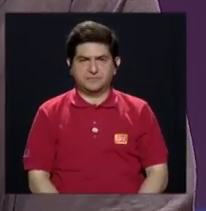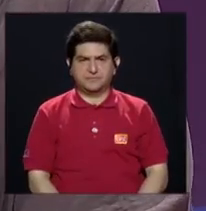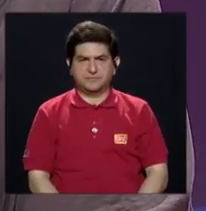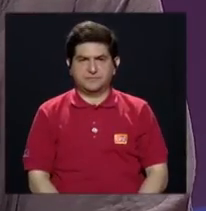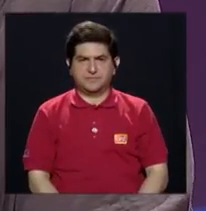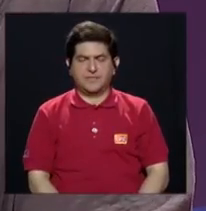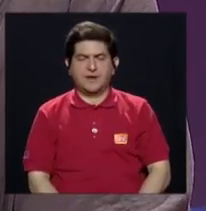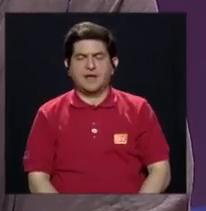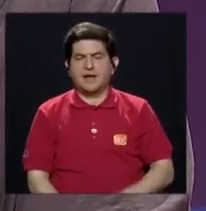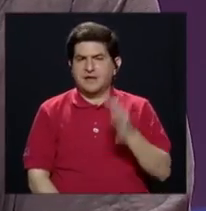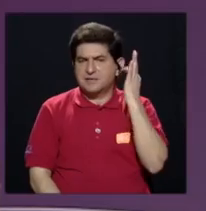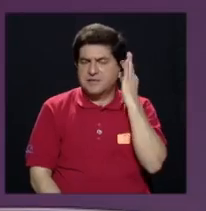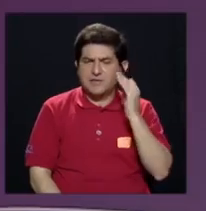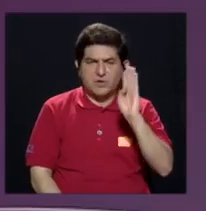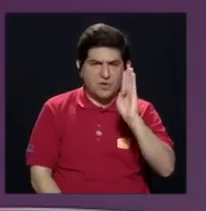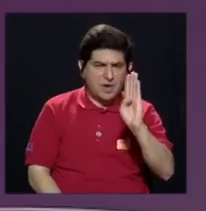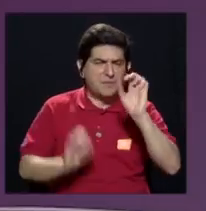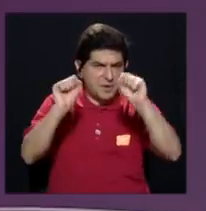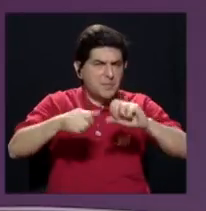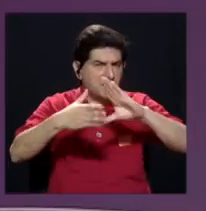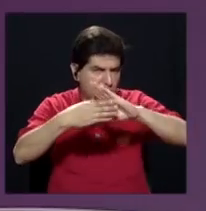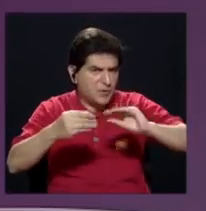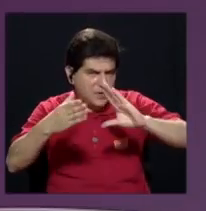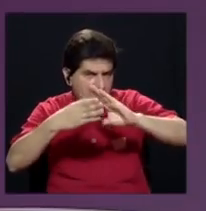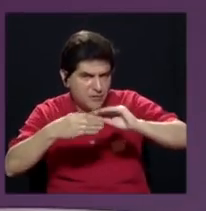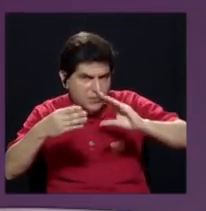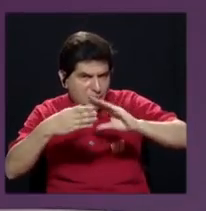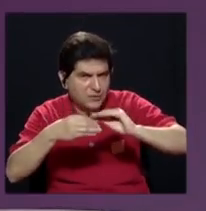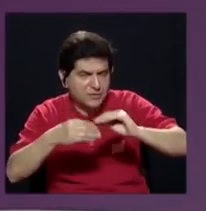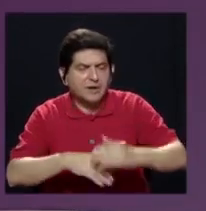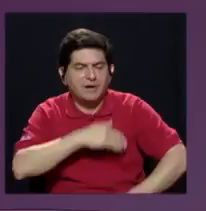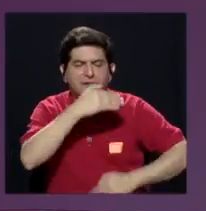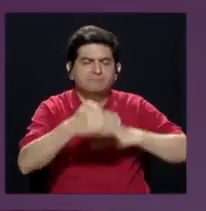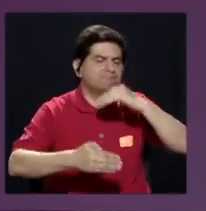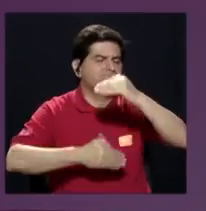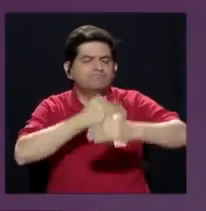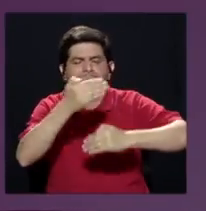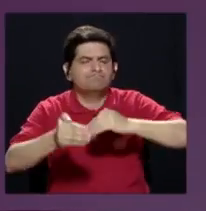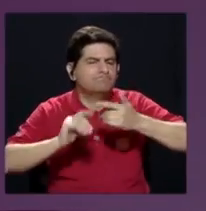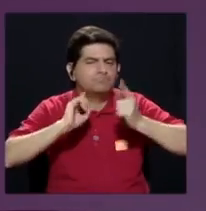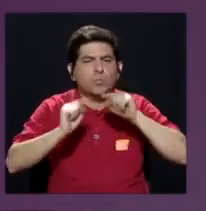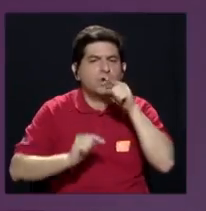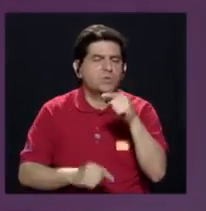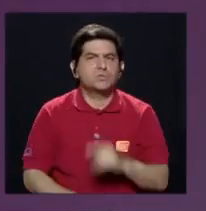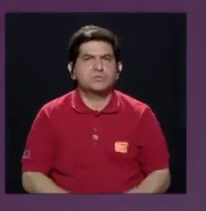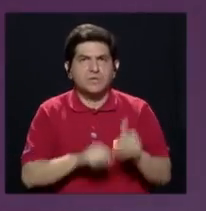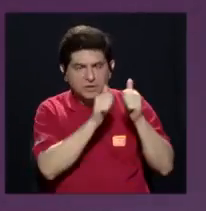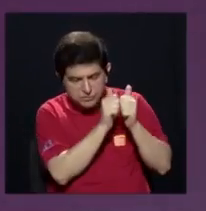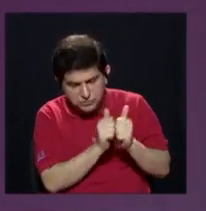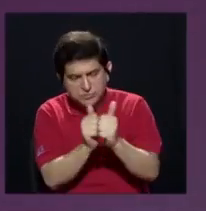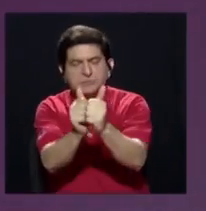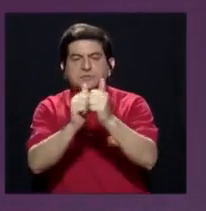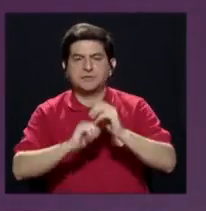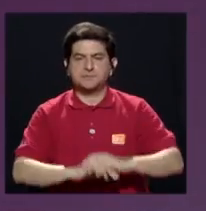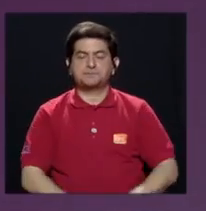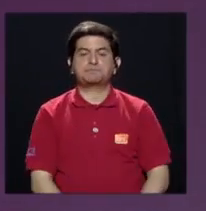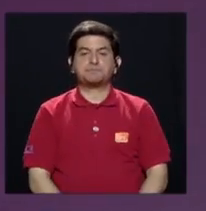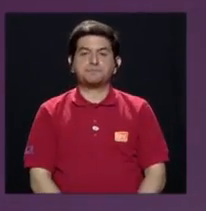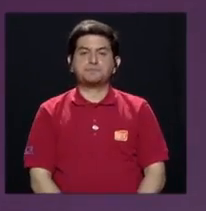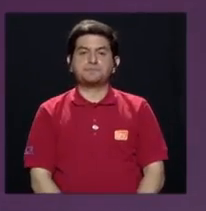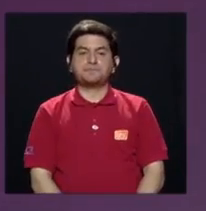Doña bernarda tal vez si pudiera contarnos un poco verdad qué procesos son estos que ustedes han estado acompañando bueno